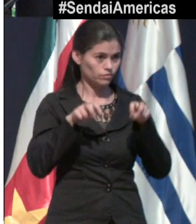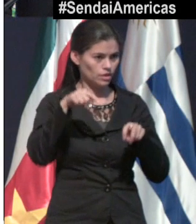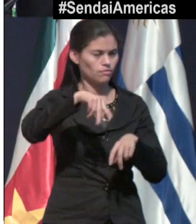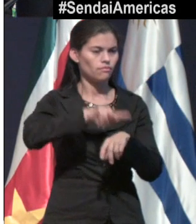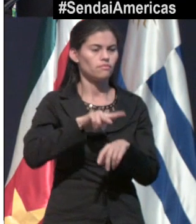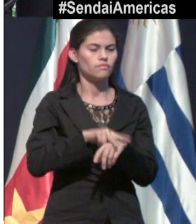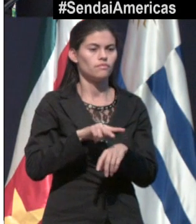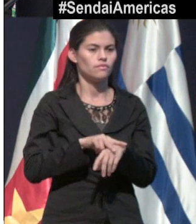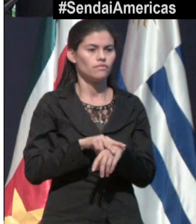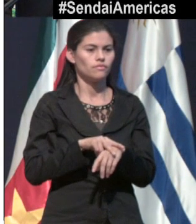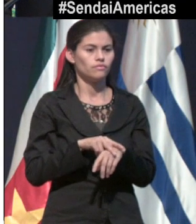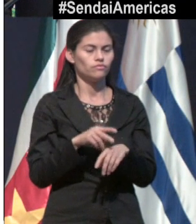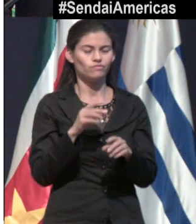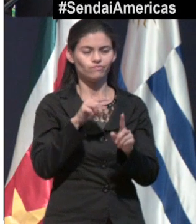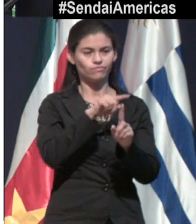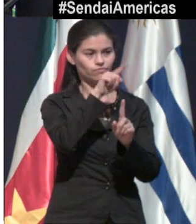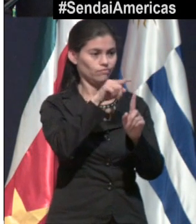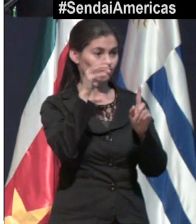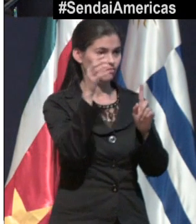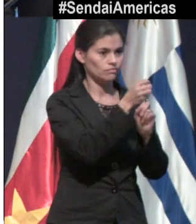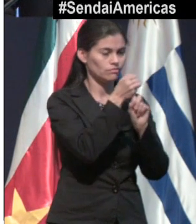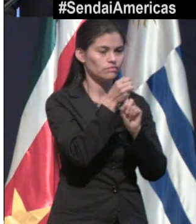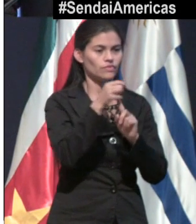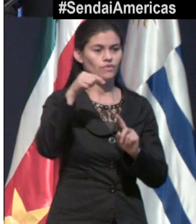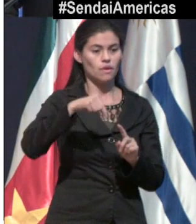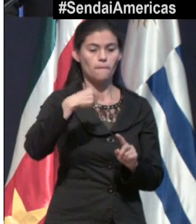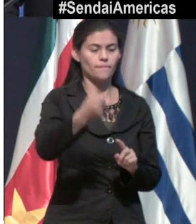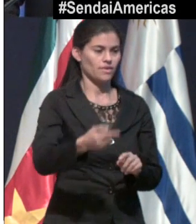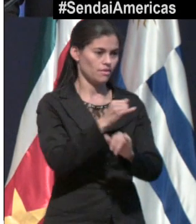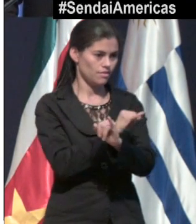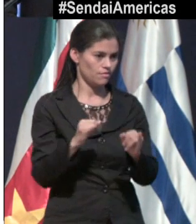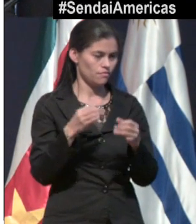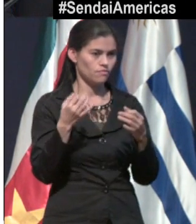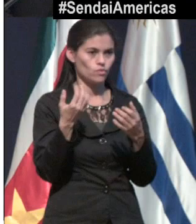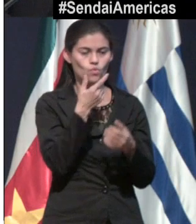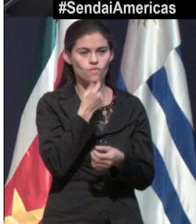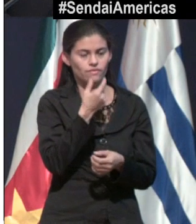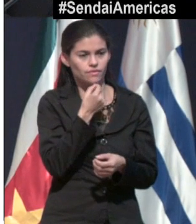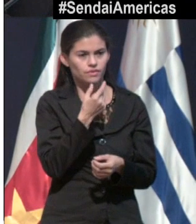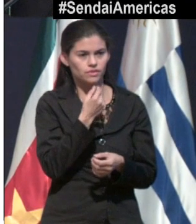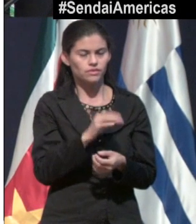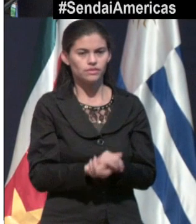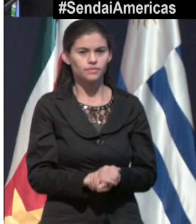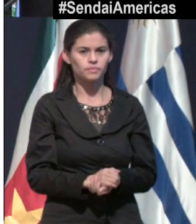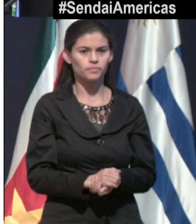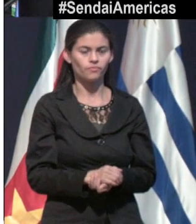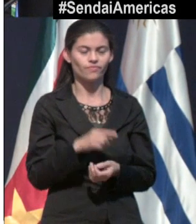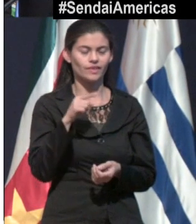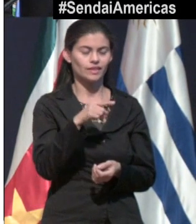que vamos a lograr al final de la sesión el día de mañana, será